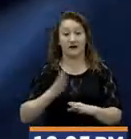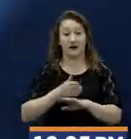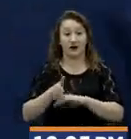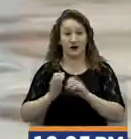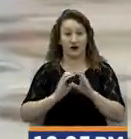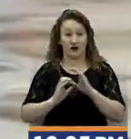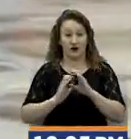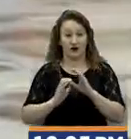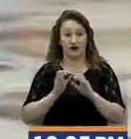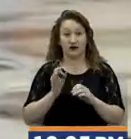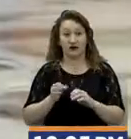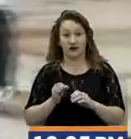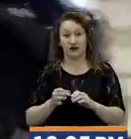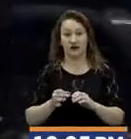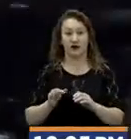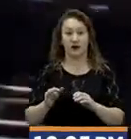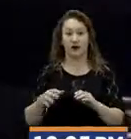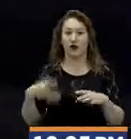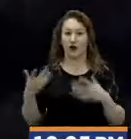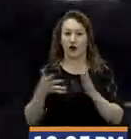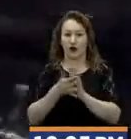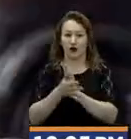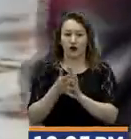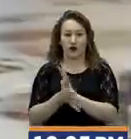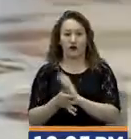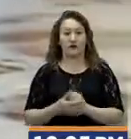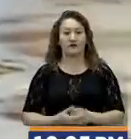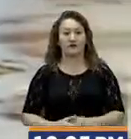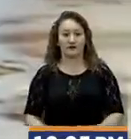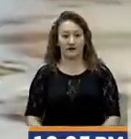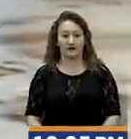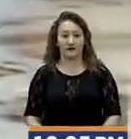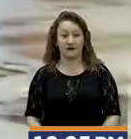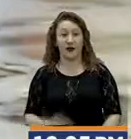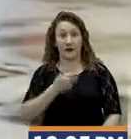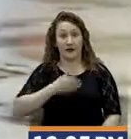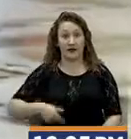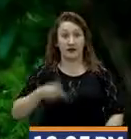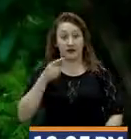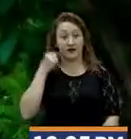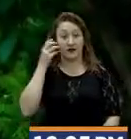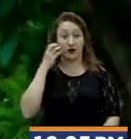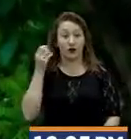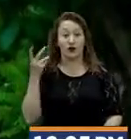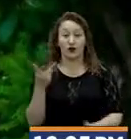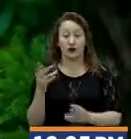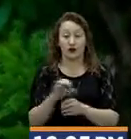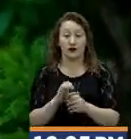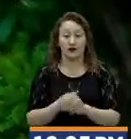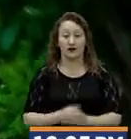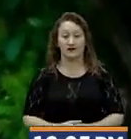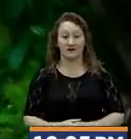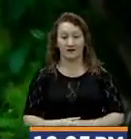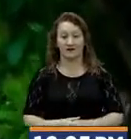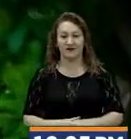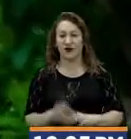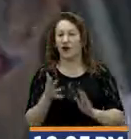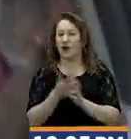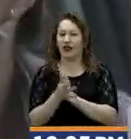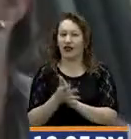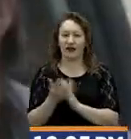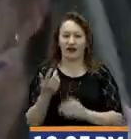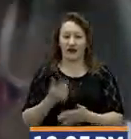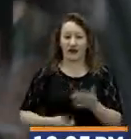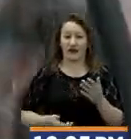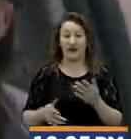atentos siempre al cómo se cuenta. El presidente Iván Duque esta mañana estuvo en la ciudad de Estrasburgo. ¿Y de quién se cuenta? Esas historias